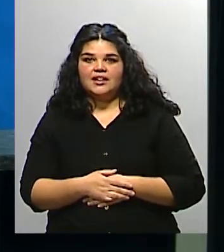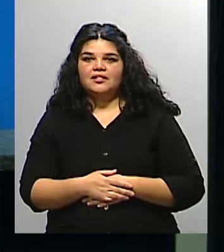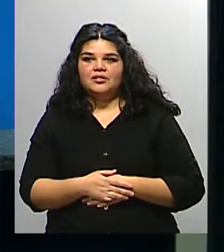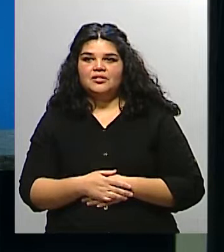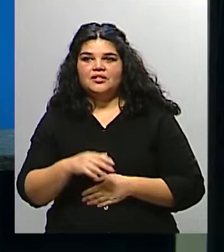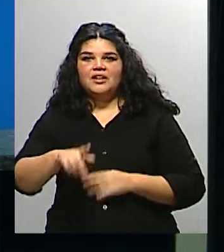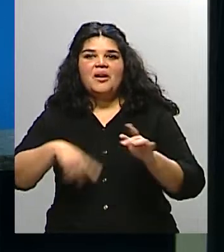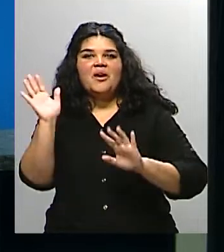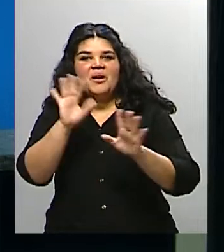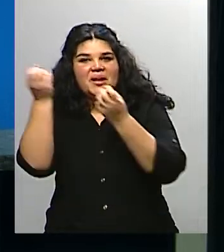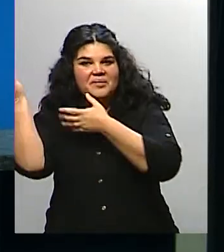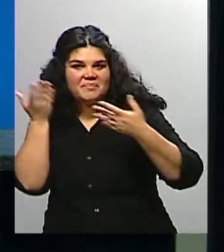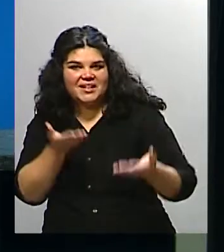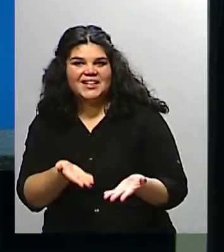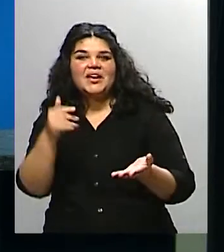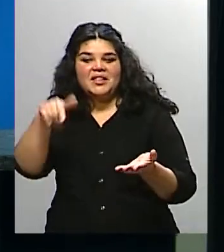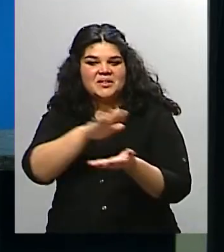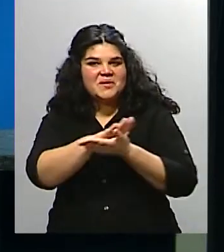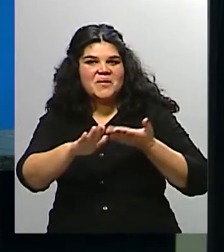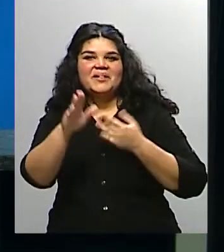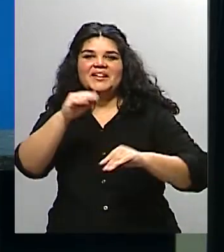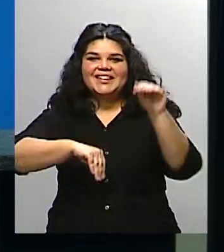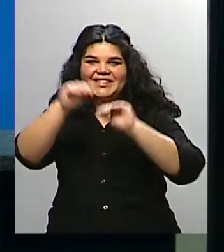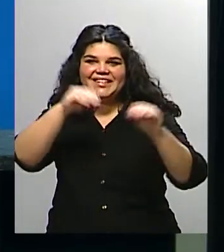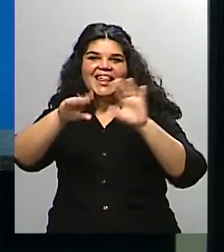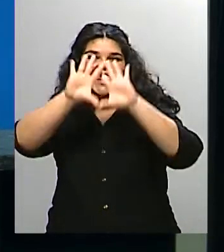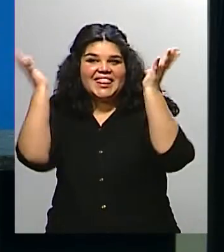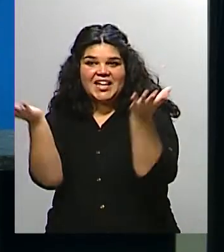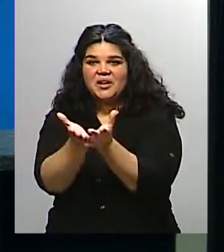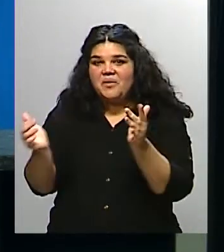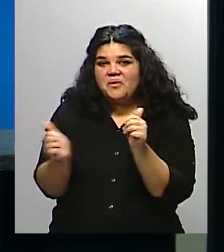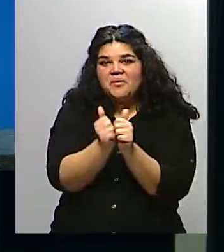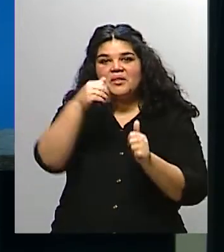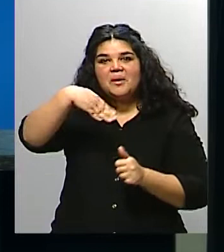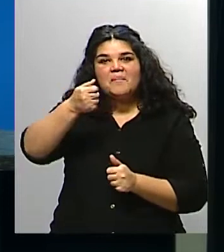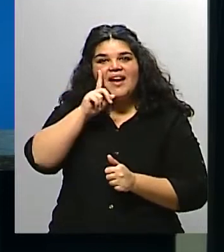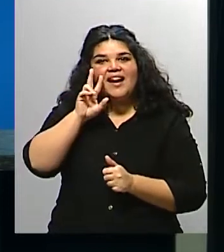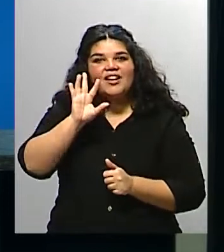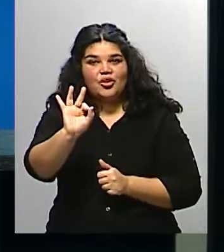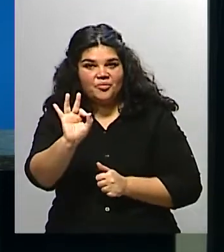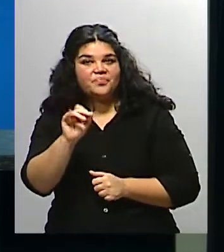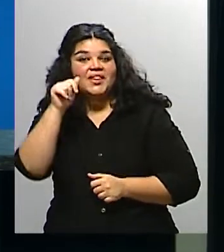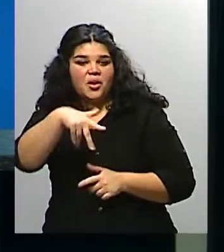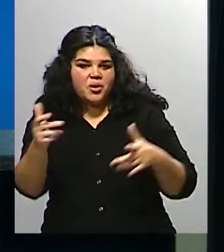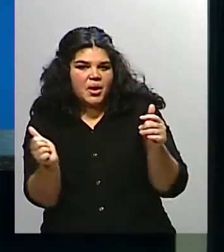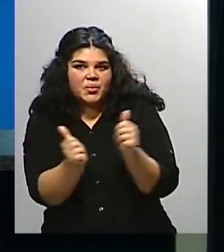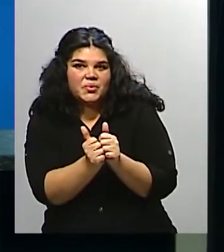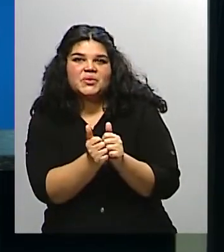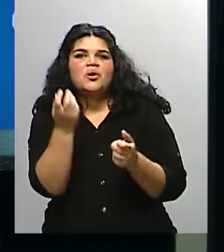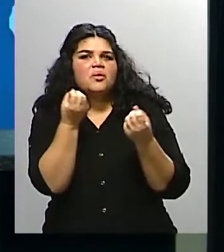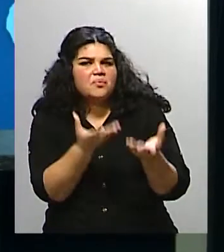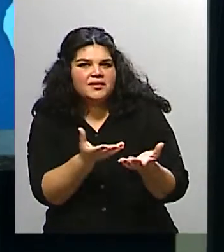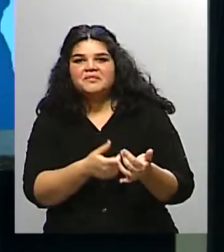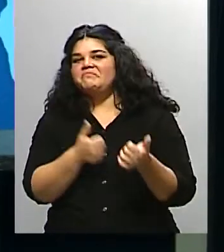Bueno, aquí estamos. Bienvenidos, bienvenidas a esta nueva edición de Chat Internacional. Junto a Mario Guerrero vamos a comenzar a transitar esta noche. Mario, ¿cómo estás? ¿Cómo